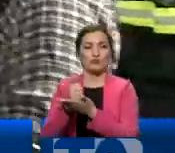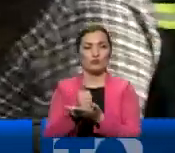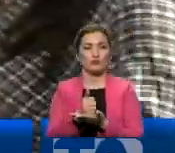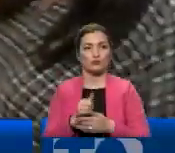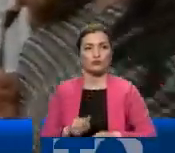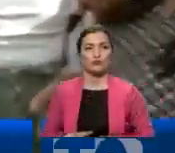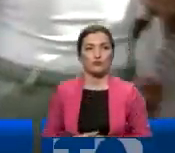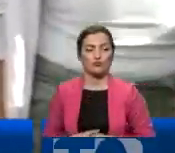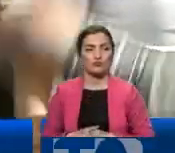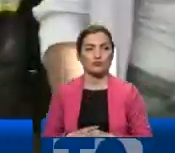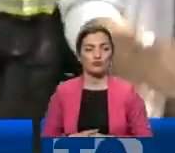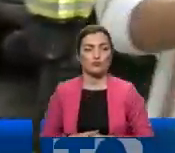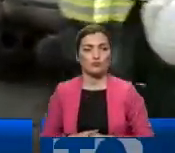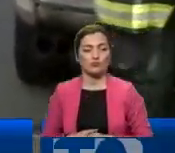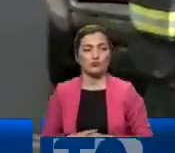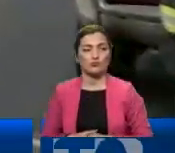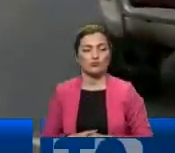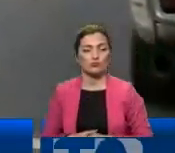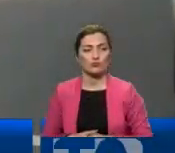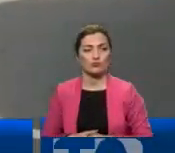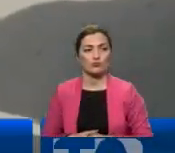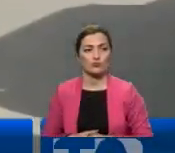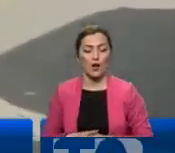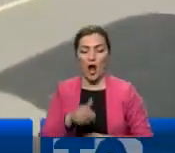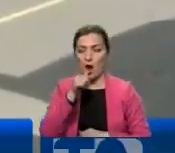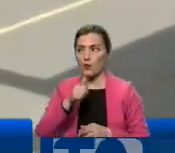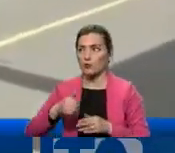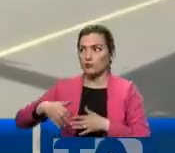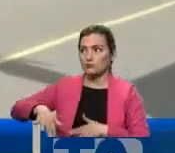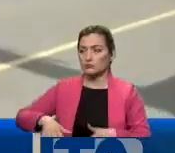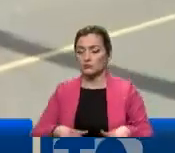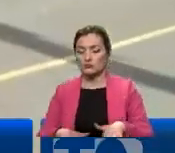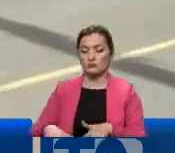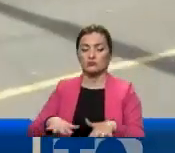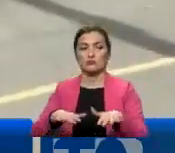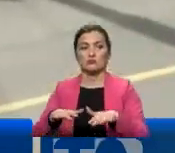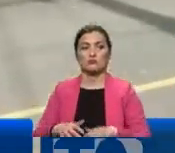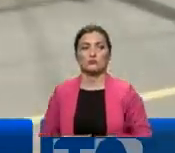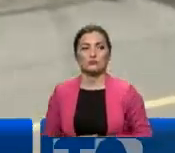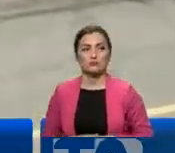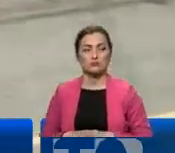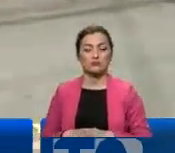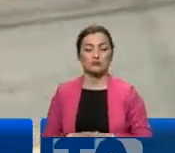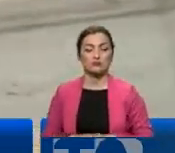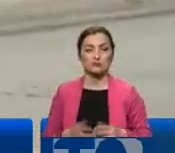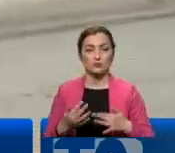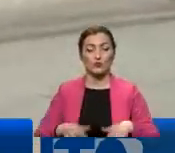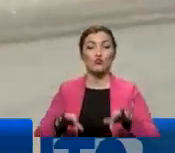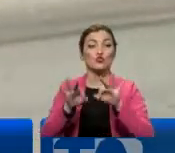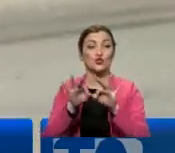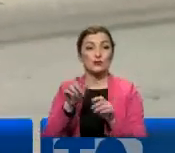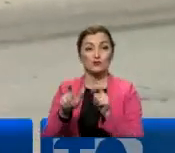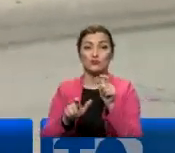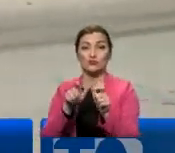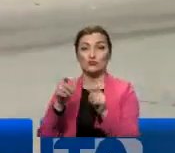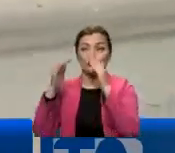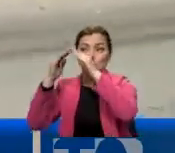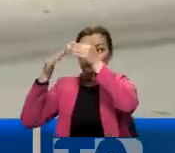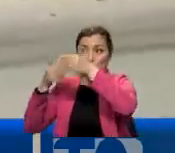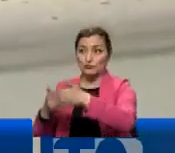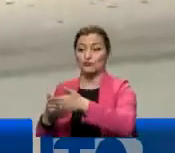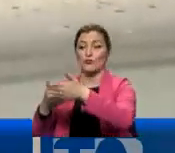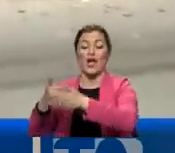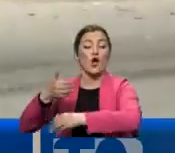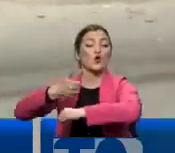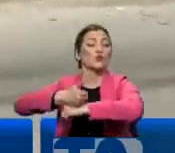un poco a llevar lo que es el caudal del agua que se llena. Es importante, ustedes como ciudadanos, como vecinos de este sector,